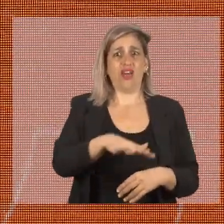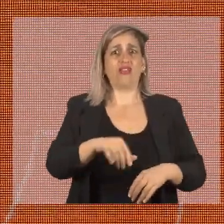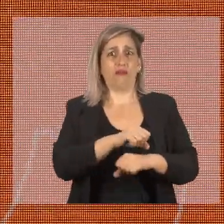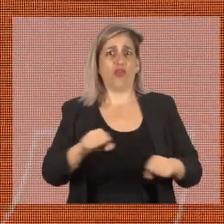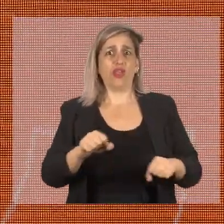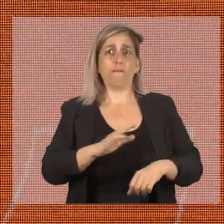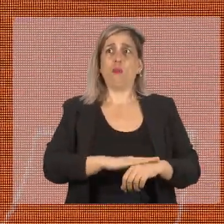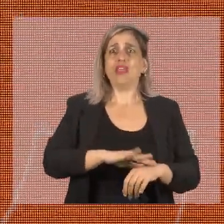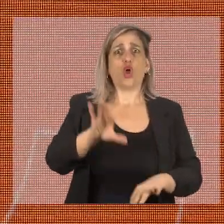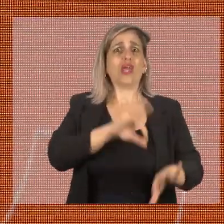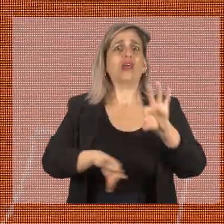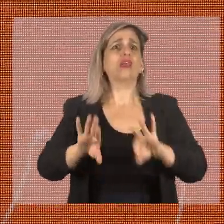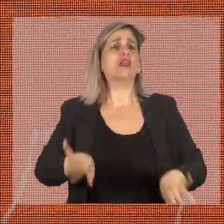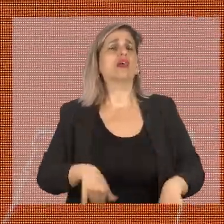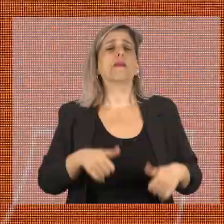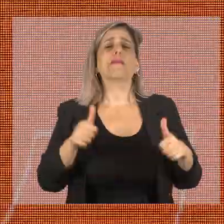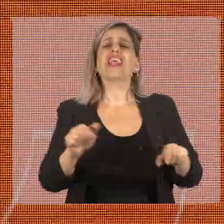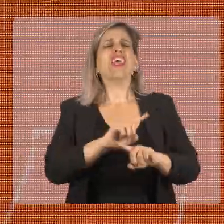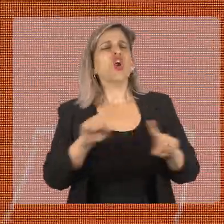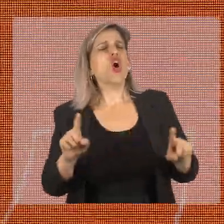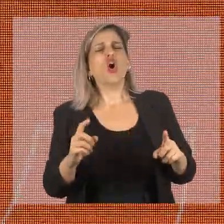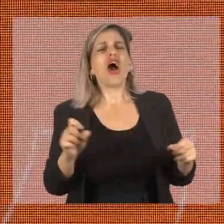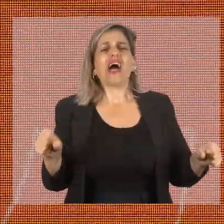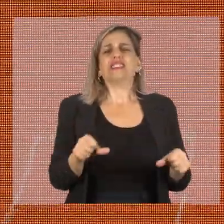momento de elegir. Y que no se sume